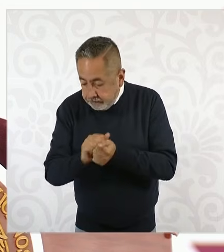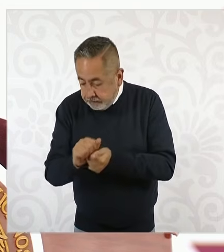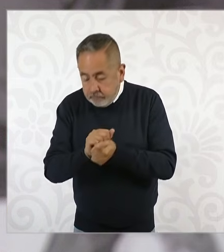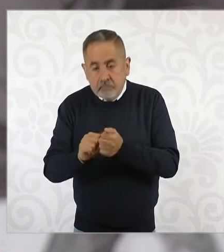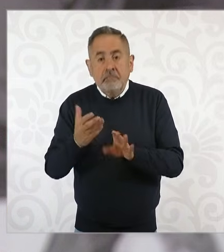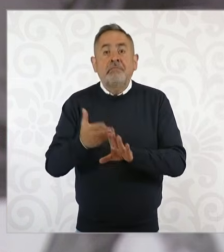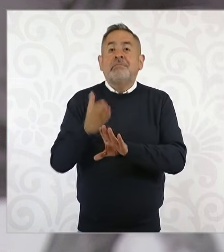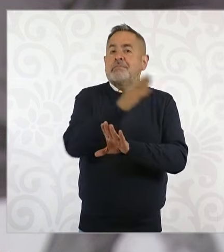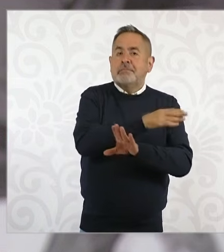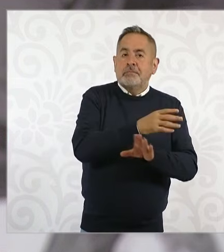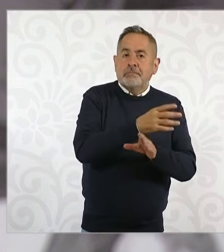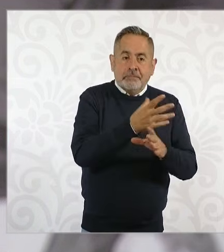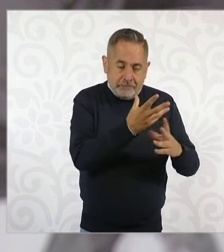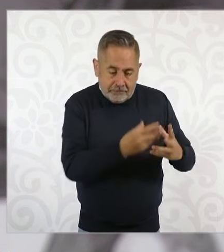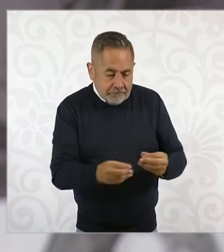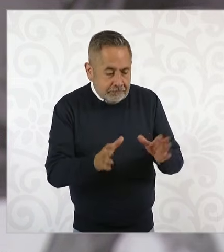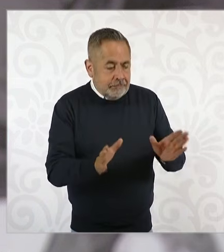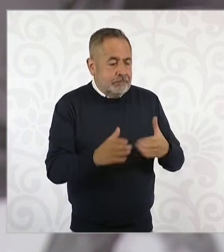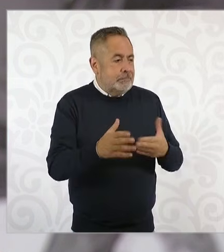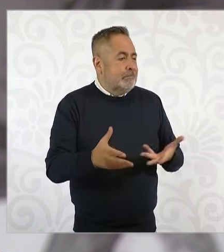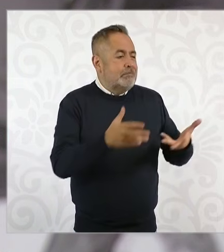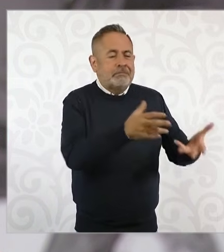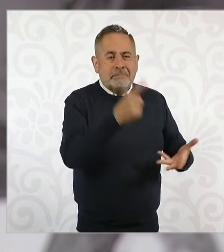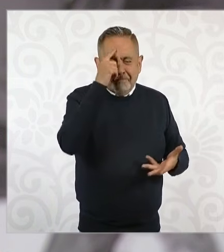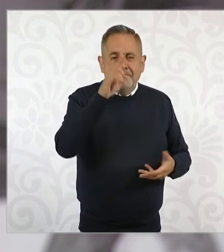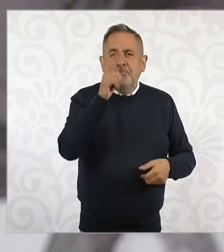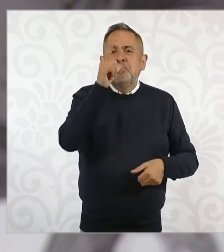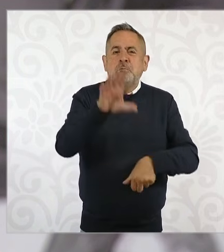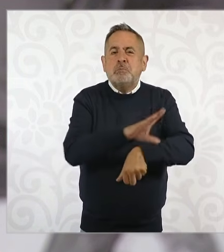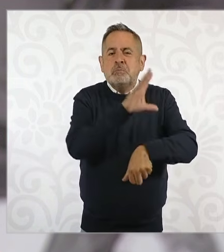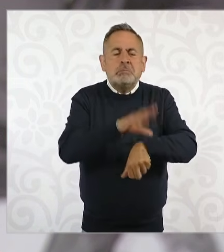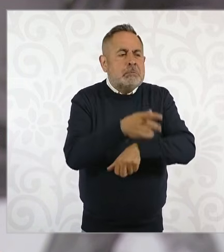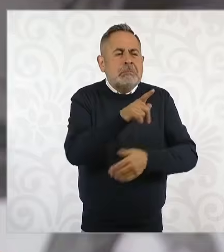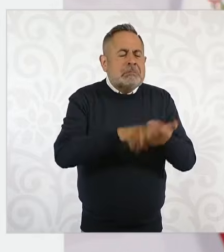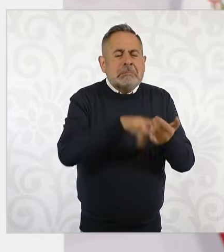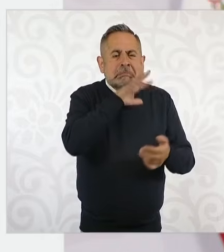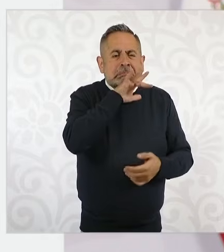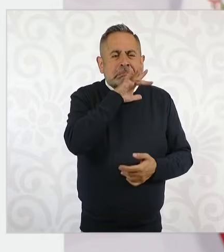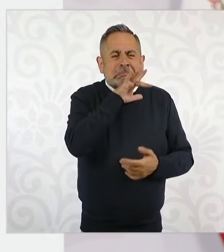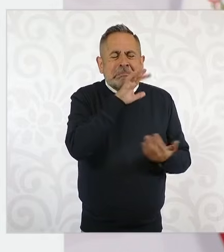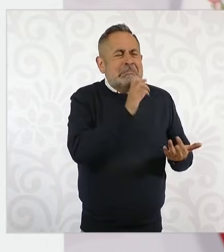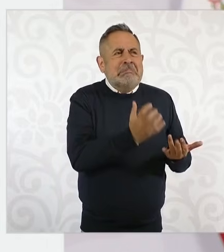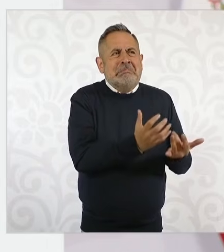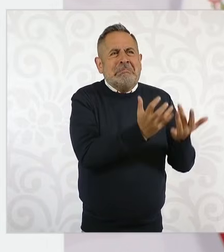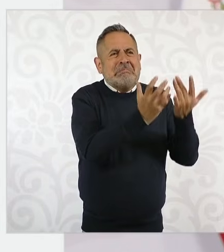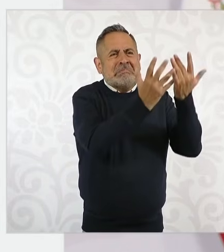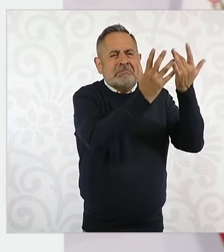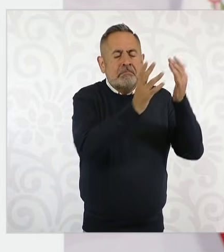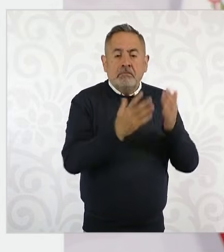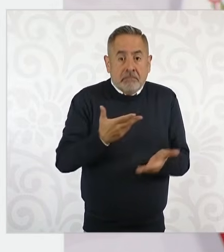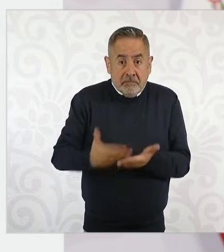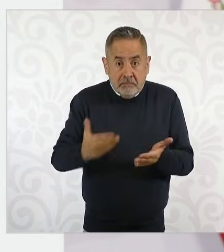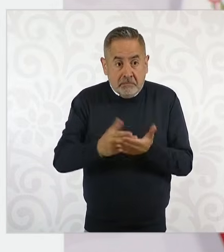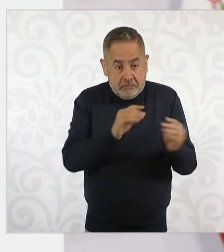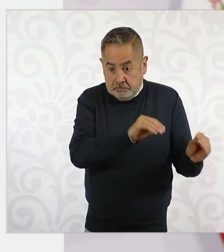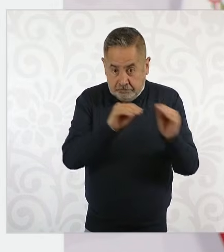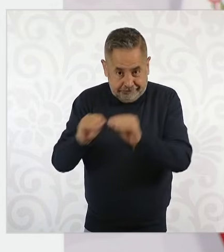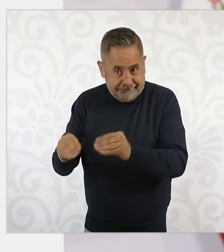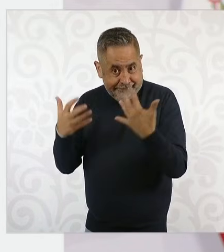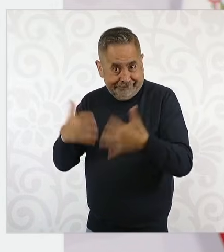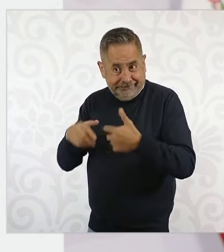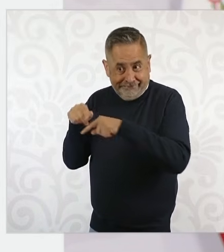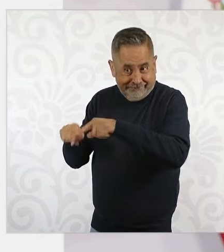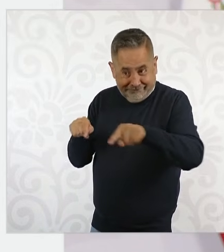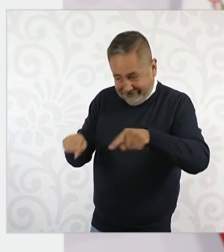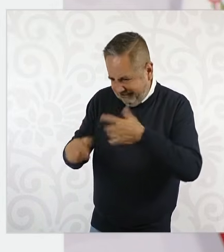para generación eléctrica, pero que es muy sucio, genera mucho producción de azufre, de monóxido de carbono, de